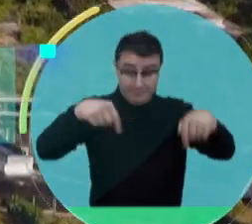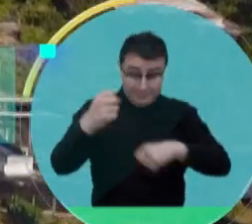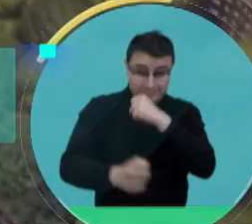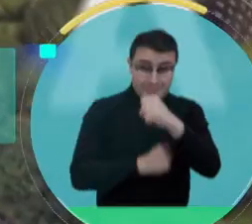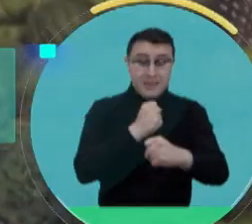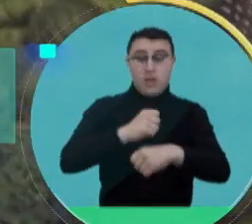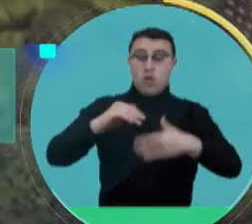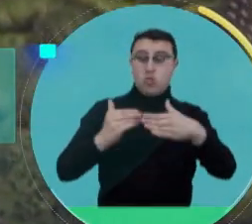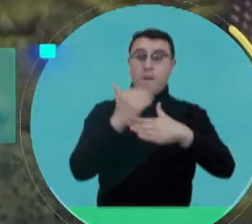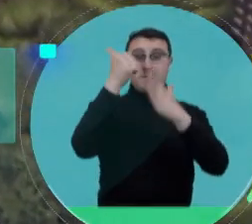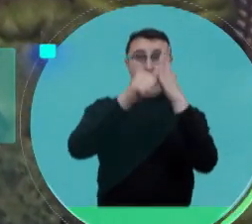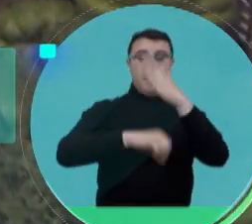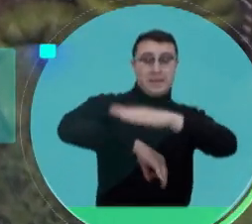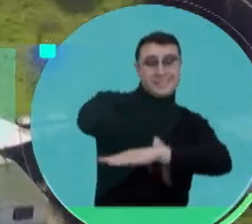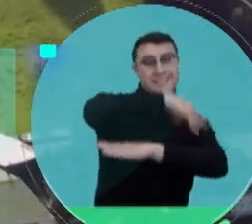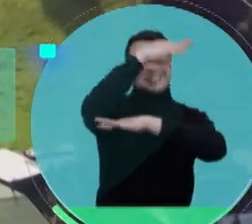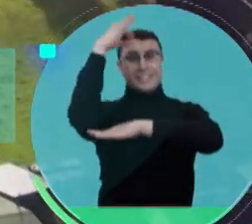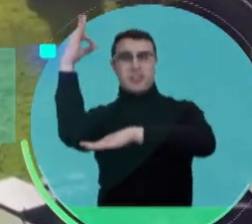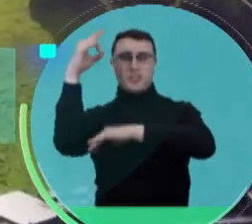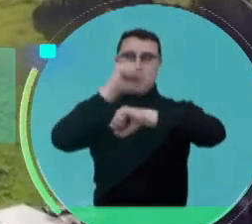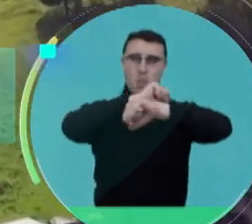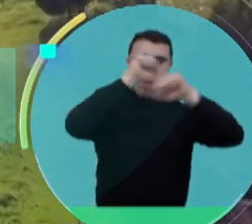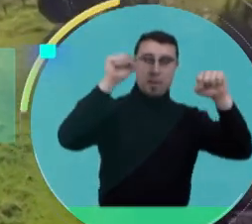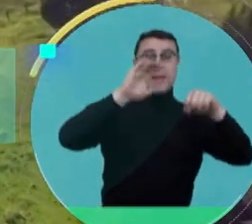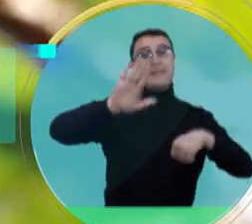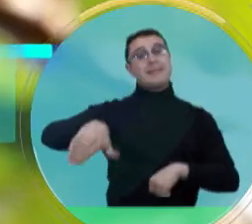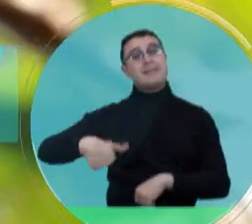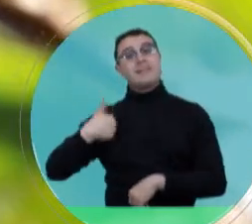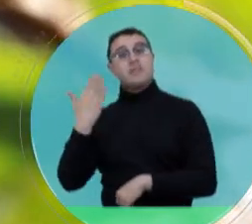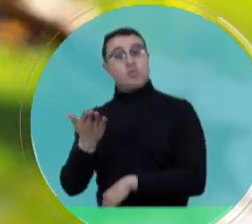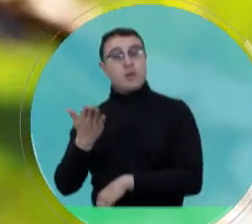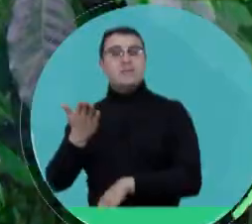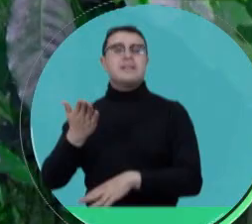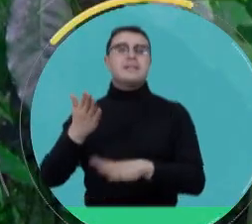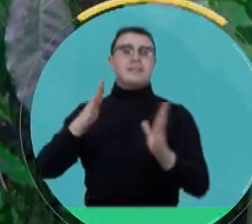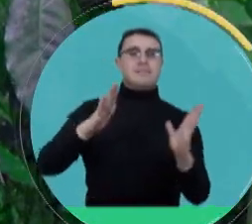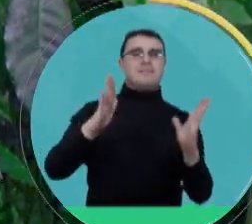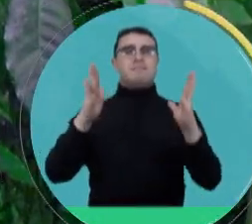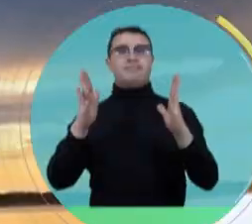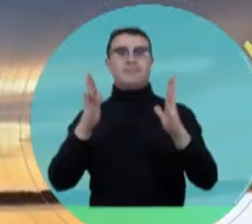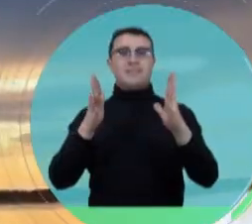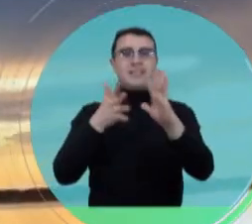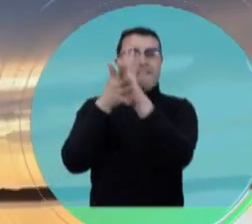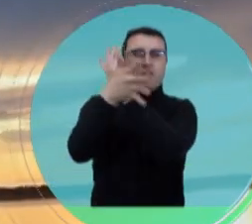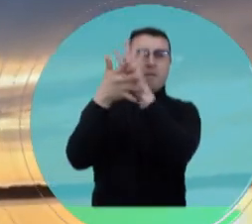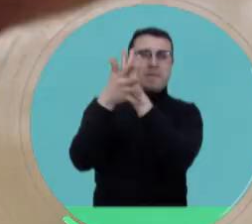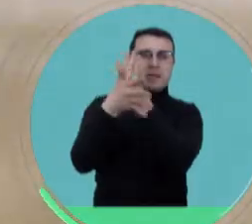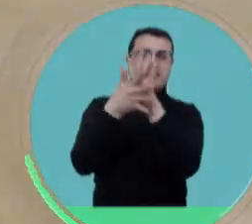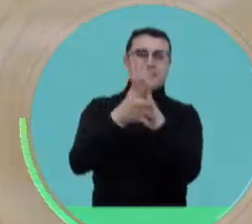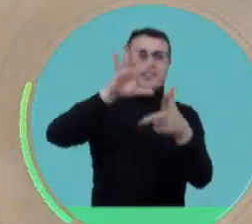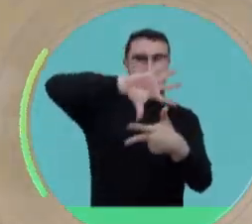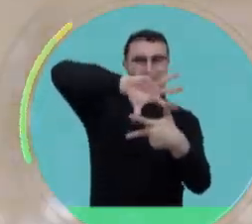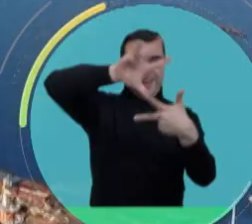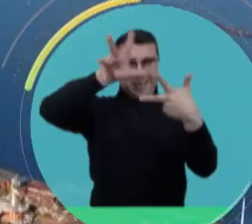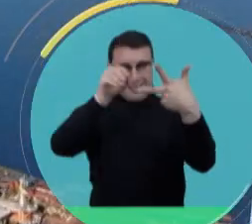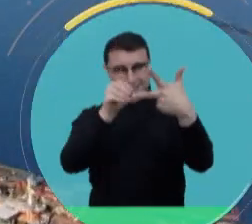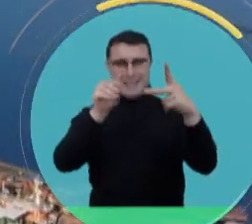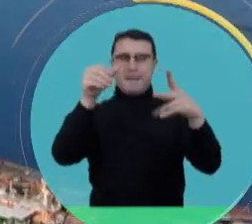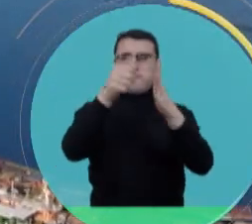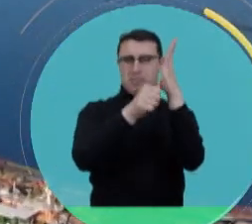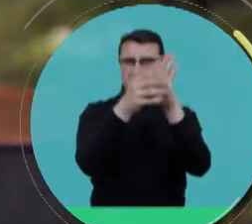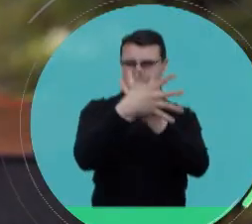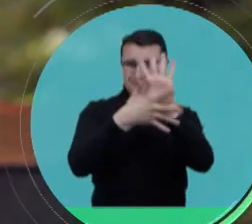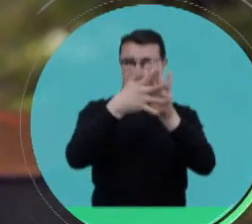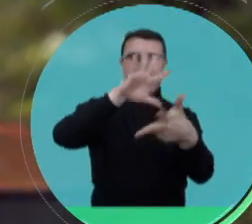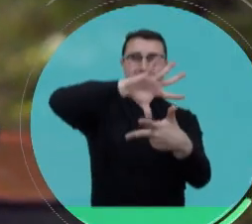año pues como te cuento vamos a tener salió el sol que es nuestra franja motina Después tendremos la franja informativa que es el